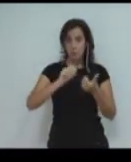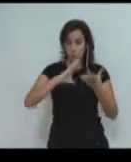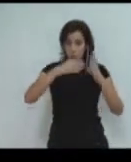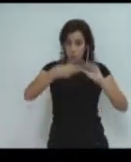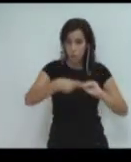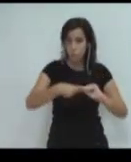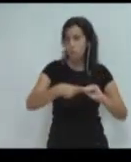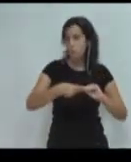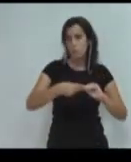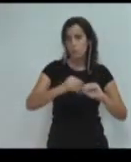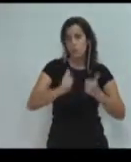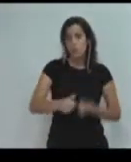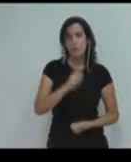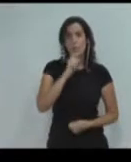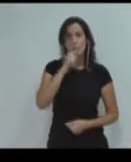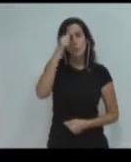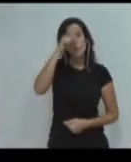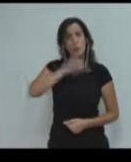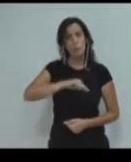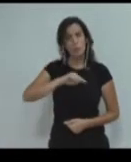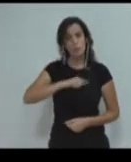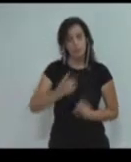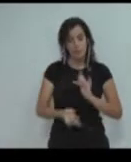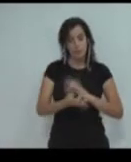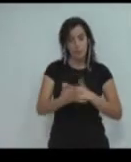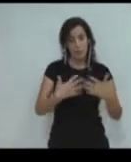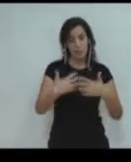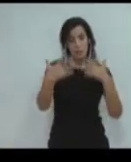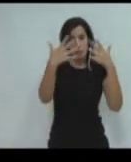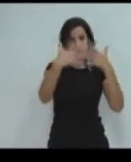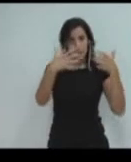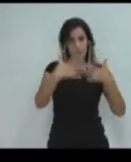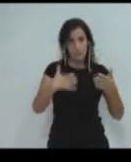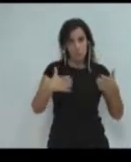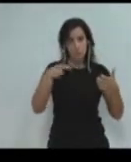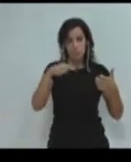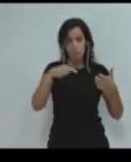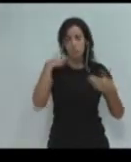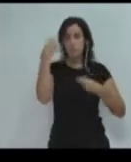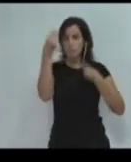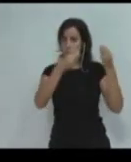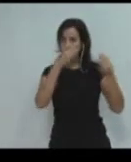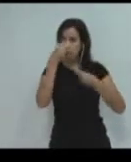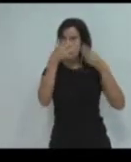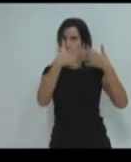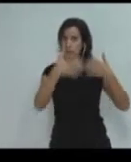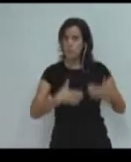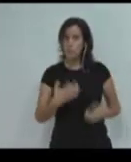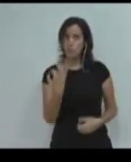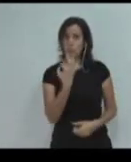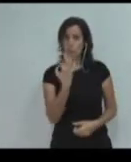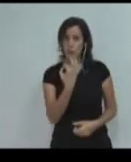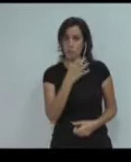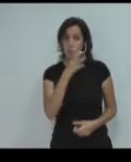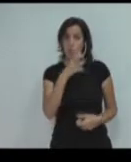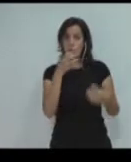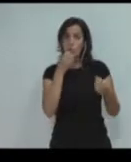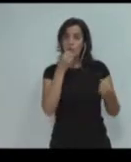siendo consciente de que cuando producimos un texto reflexionemos acerca de lo que estamos escribiendo, que mucha